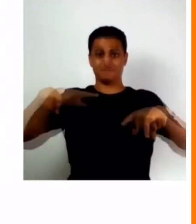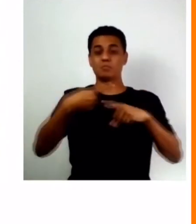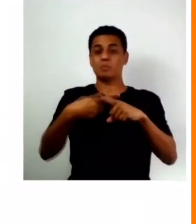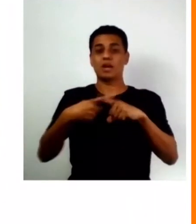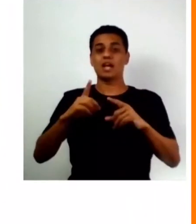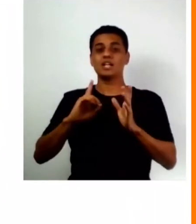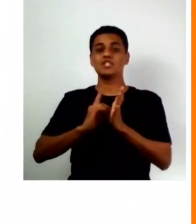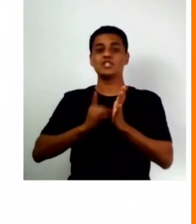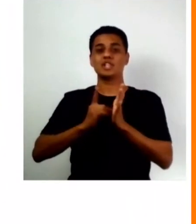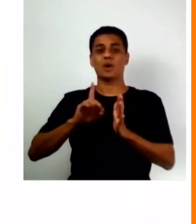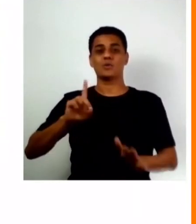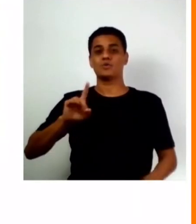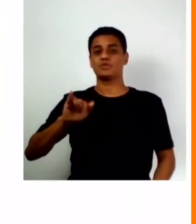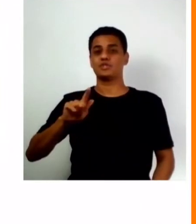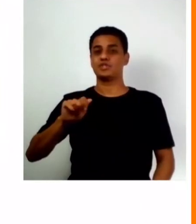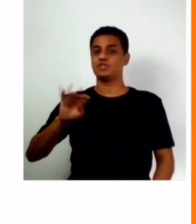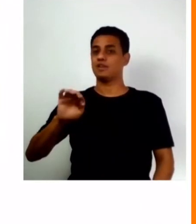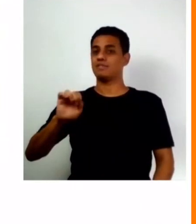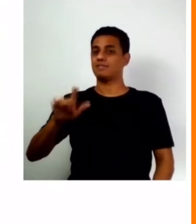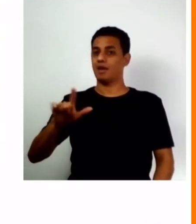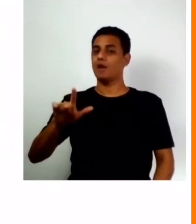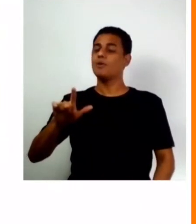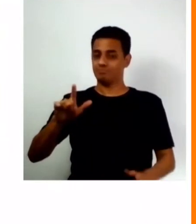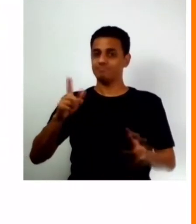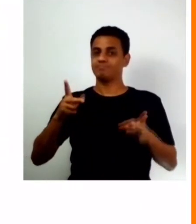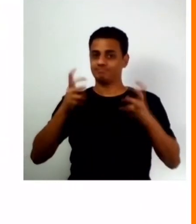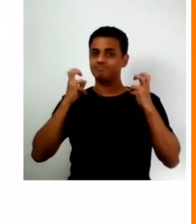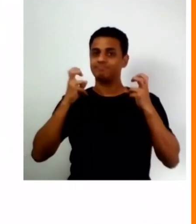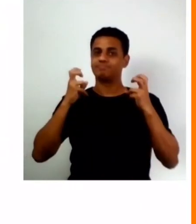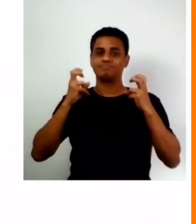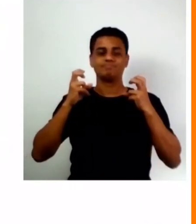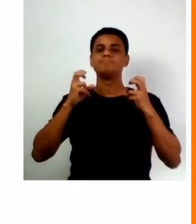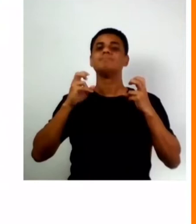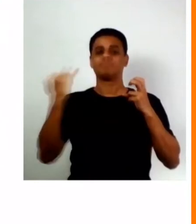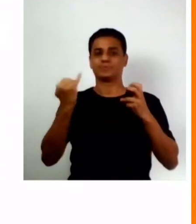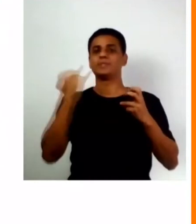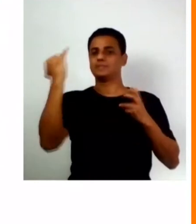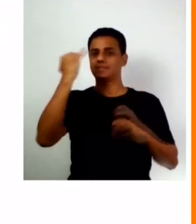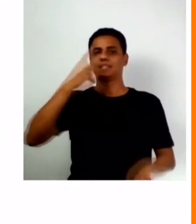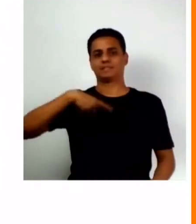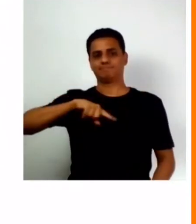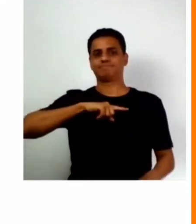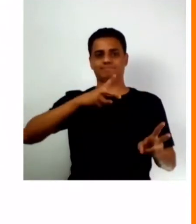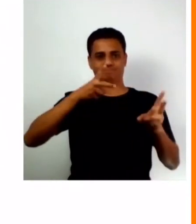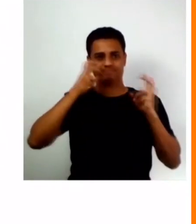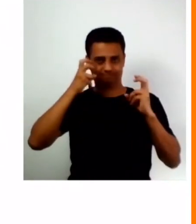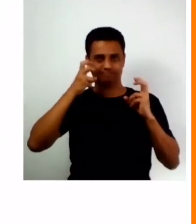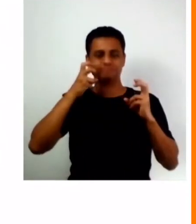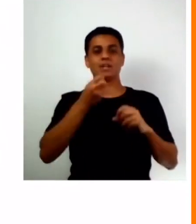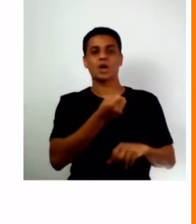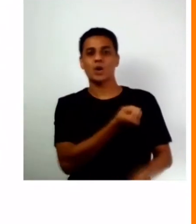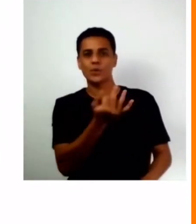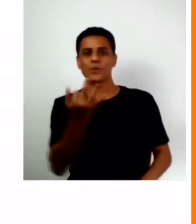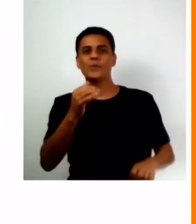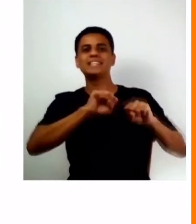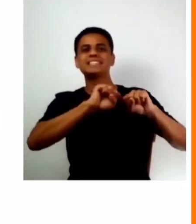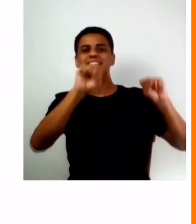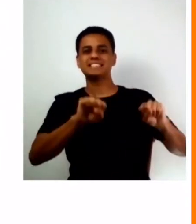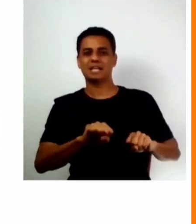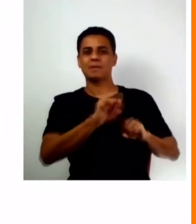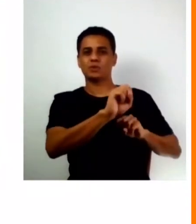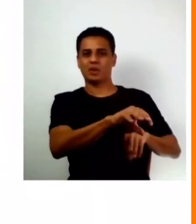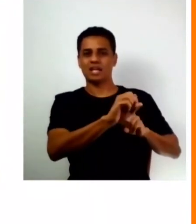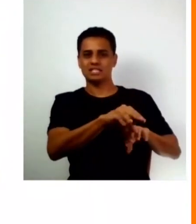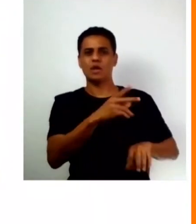ha sido un elemento que ha aparecido de forma importante. cuando algunos sistemas educativos han dicho vamos a hacer la